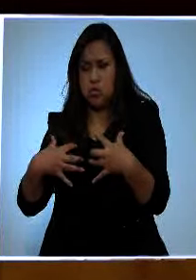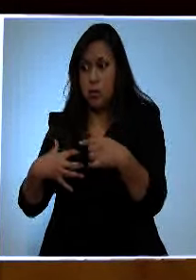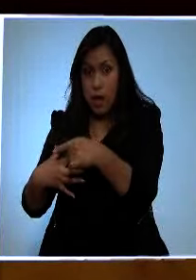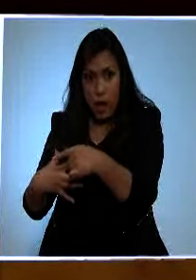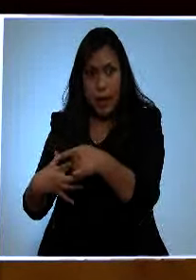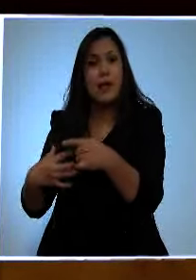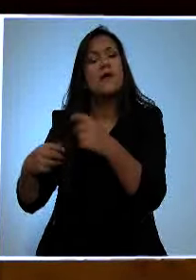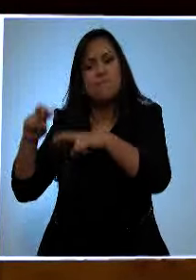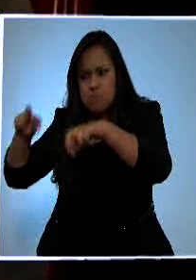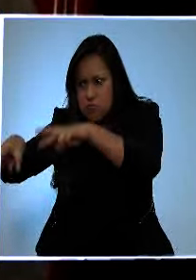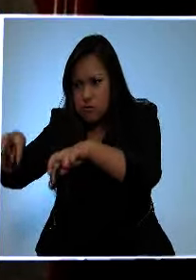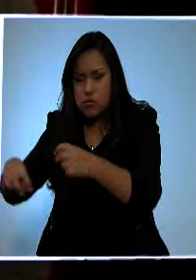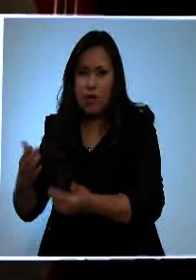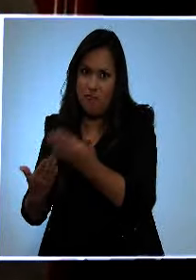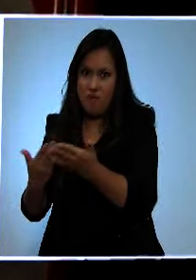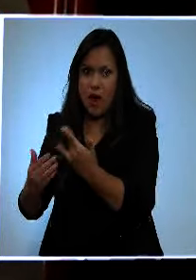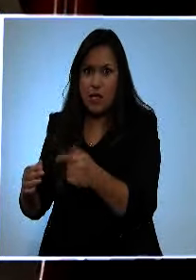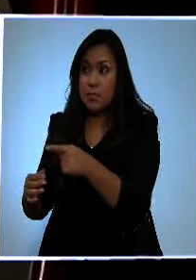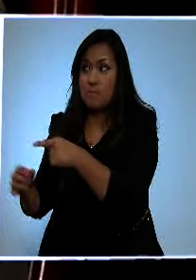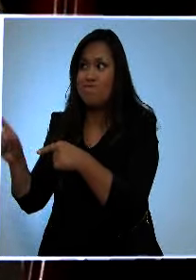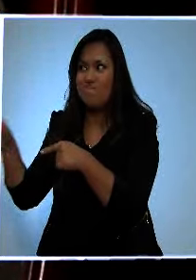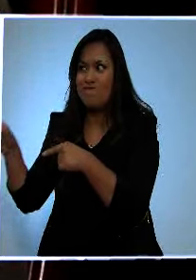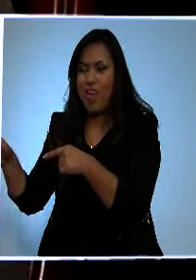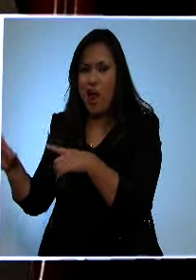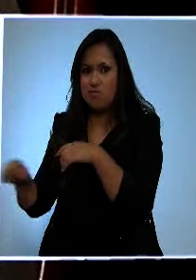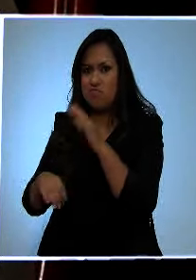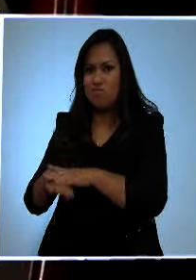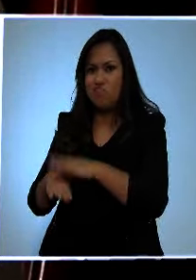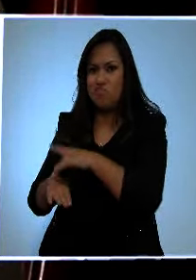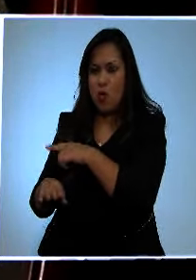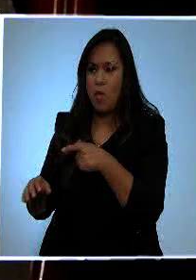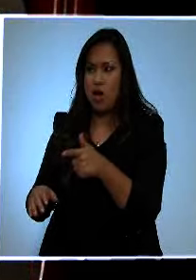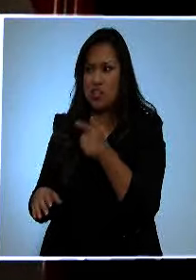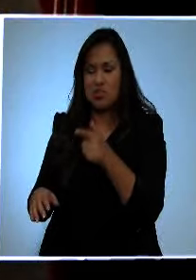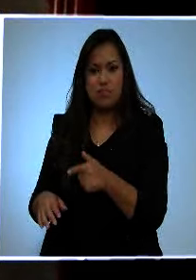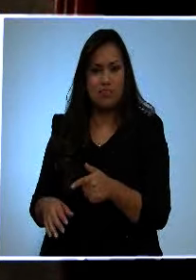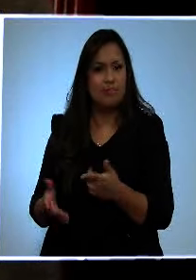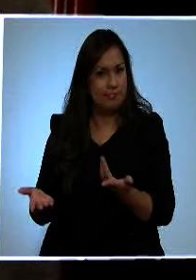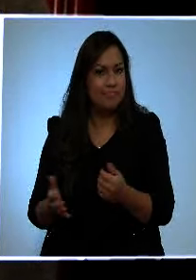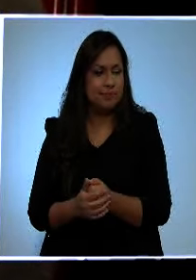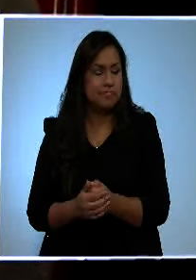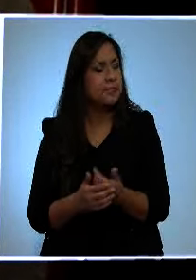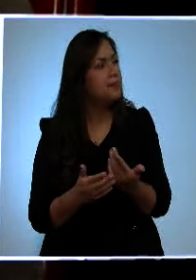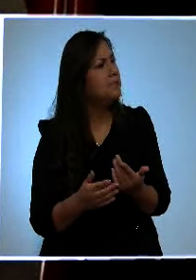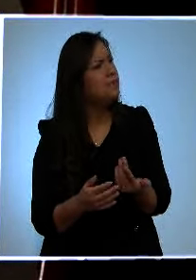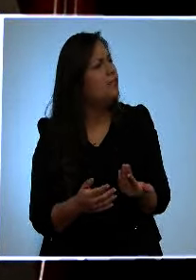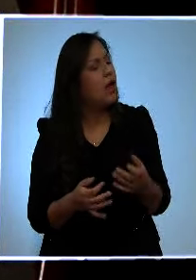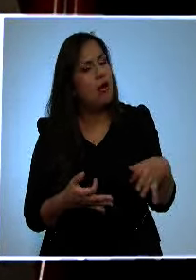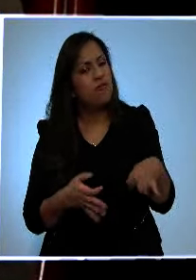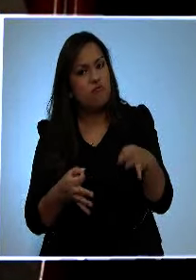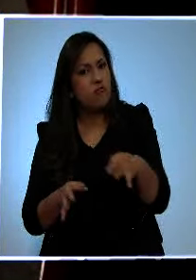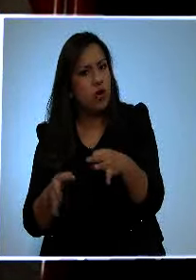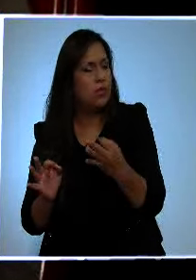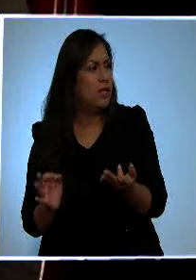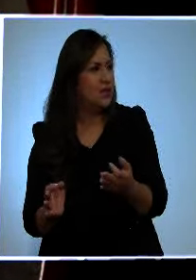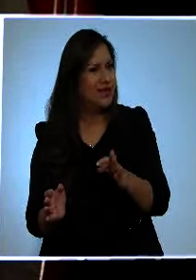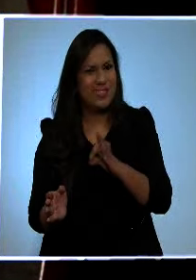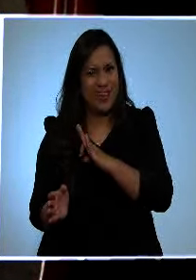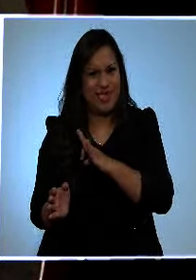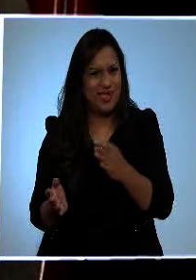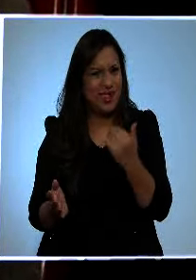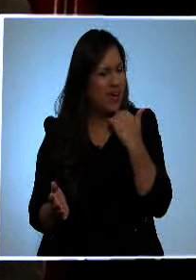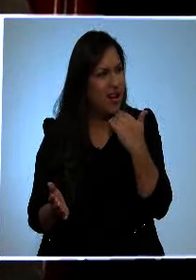y justamente Cómo seguir aplicando ese tipo no sé si está bien dicho de técnicas que servirían para una investigación como usted ya lo ha dicho de